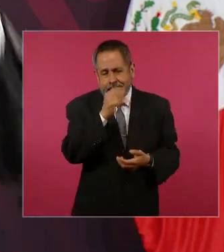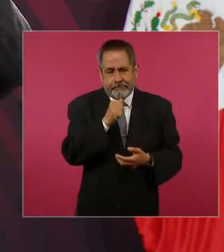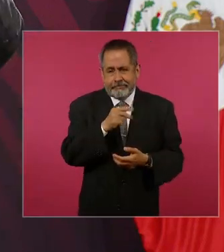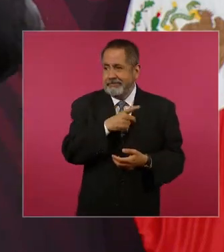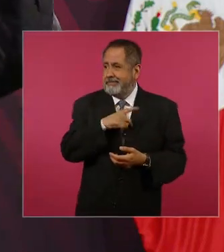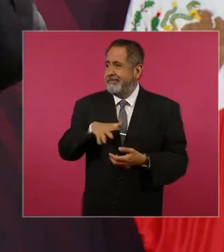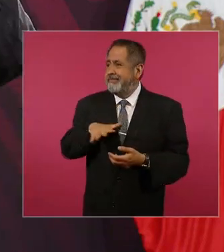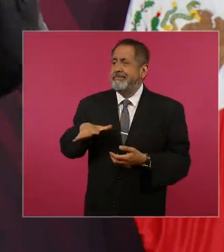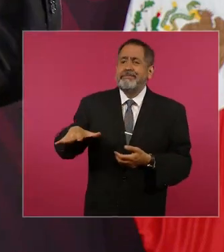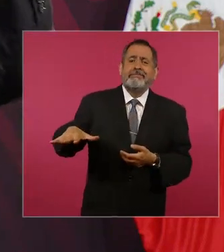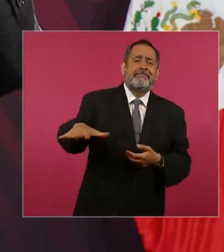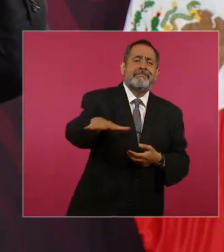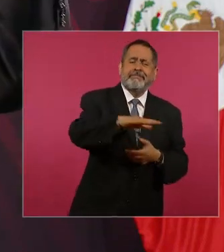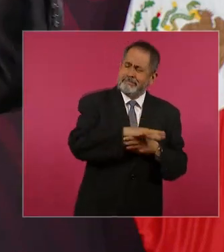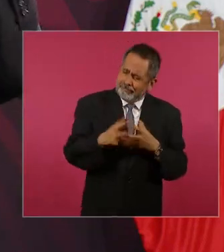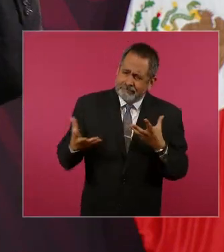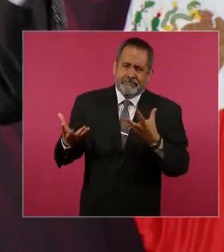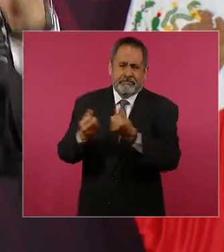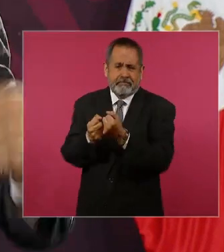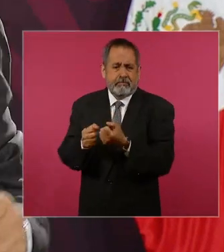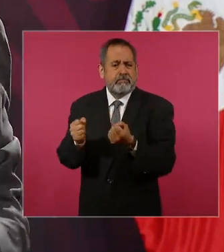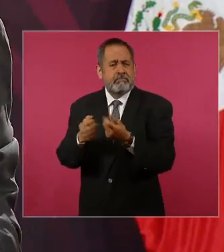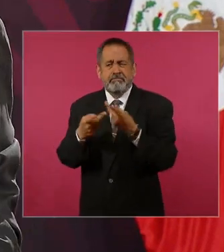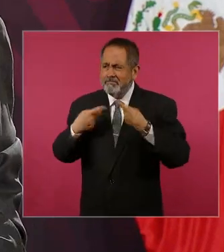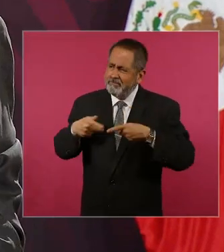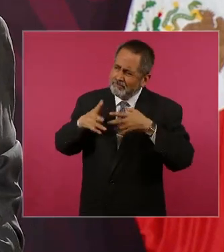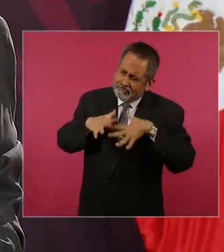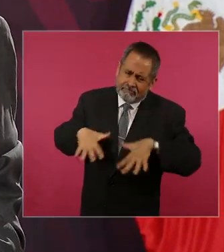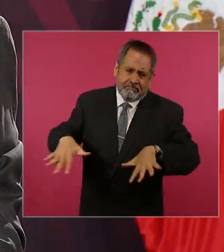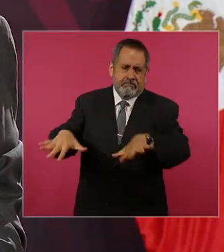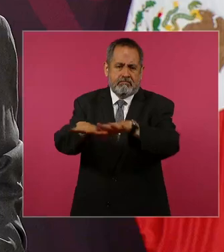No basta con lo gremial.